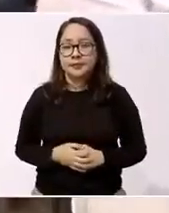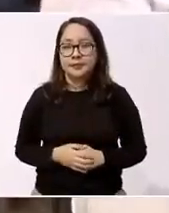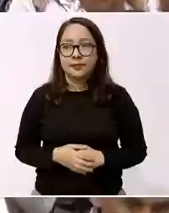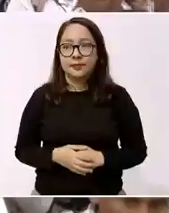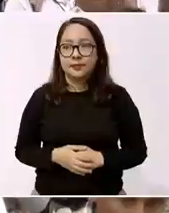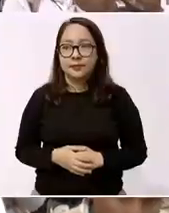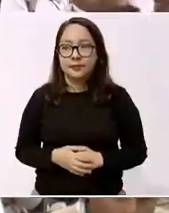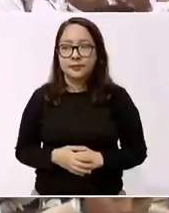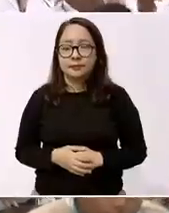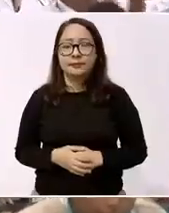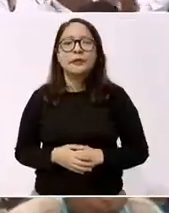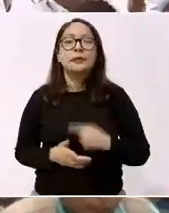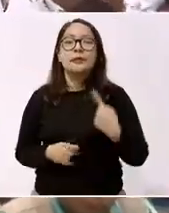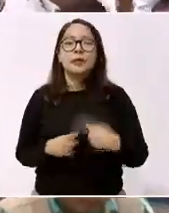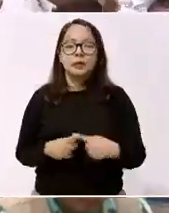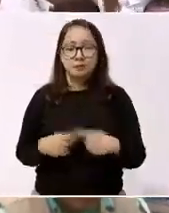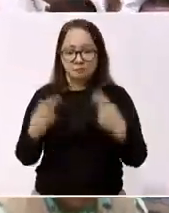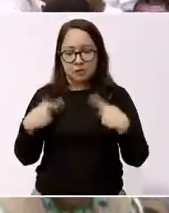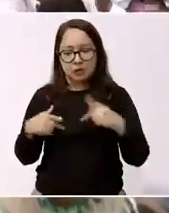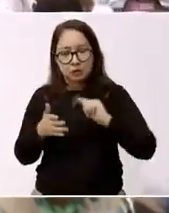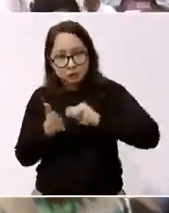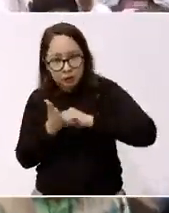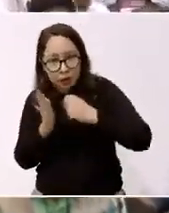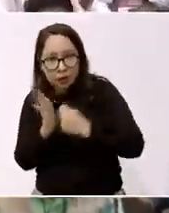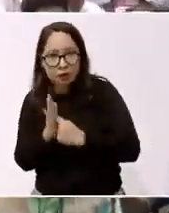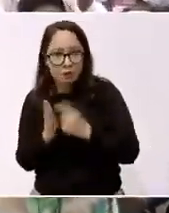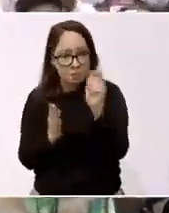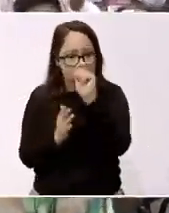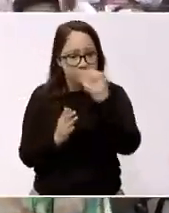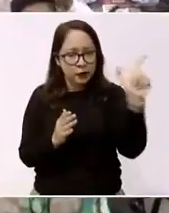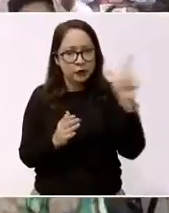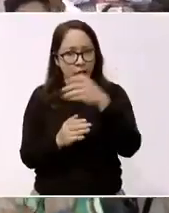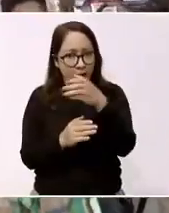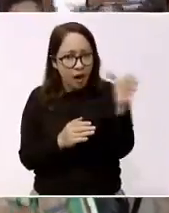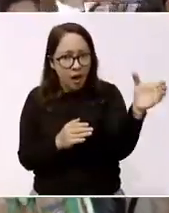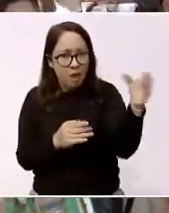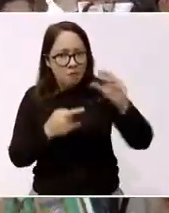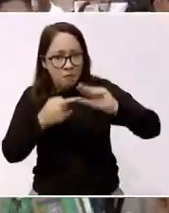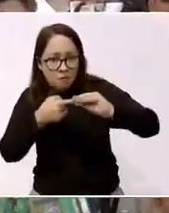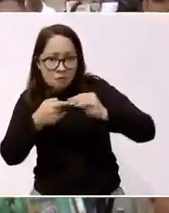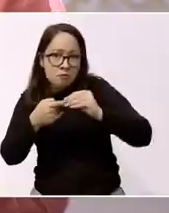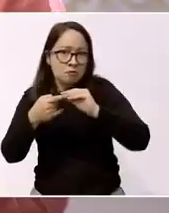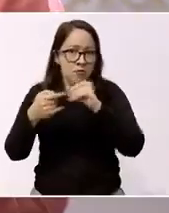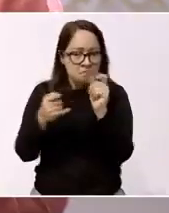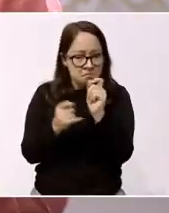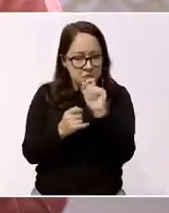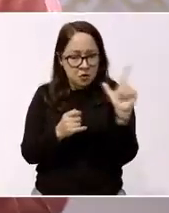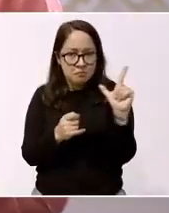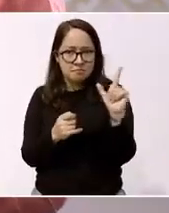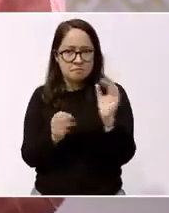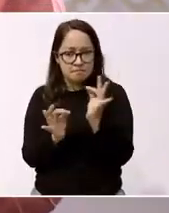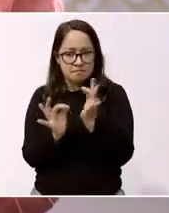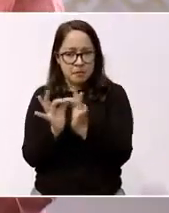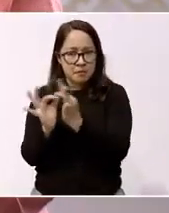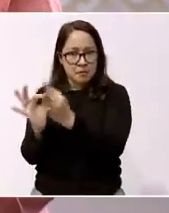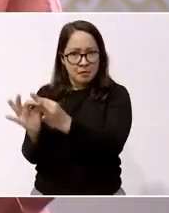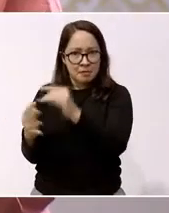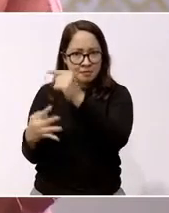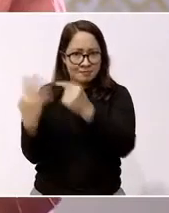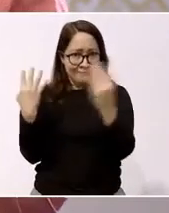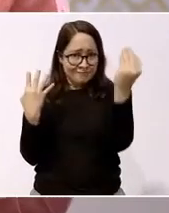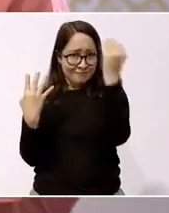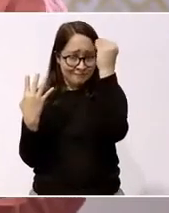con técnicos, con agrónomos, con extensionistas. Ya ven